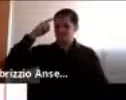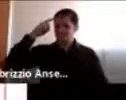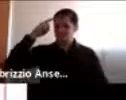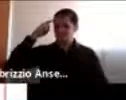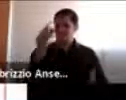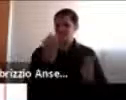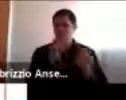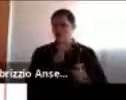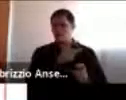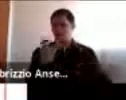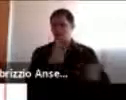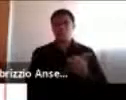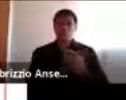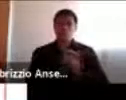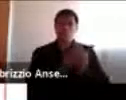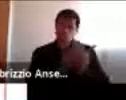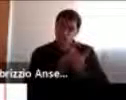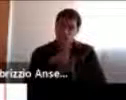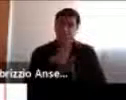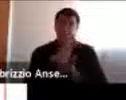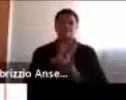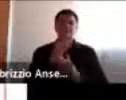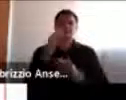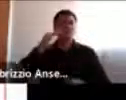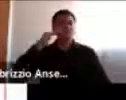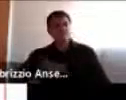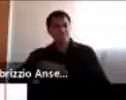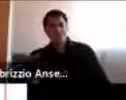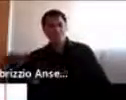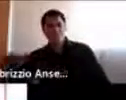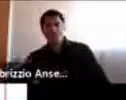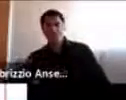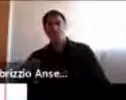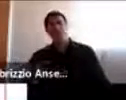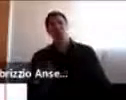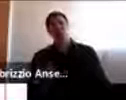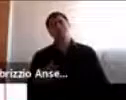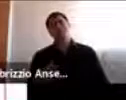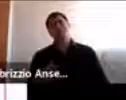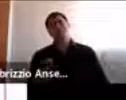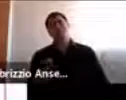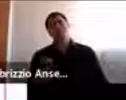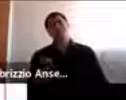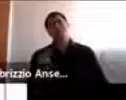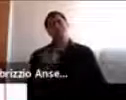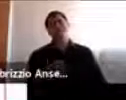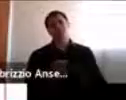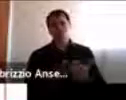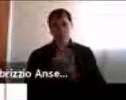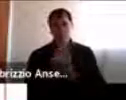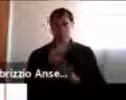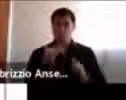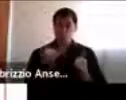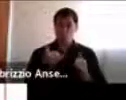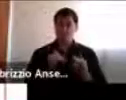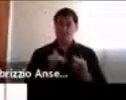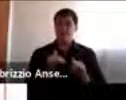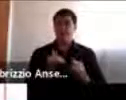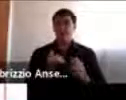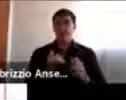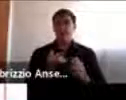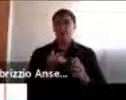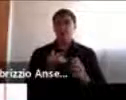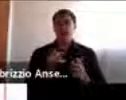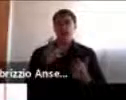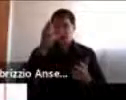inicialmente cuando son pequeños que es la edad en el fondo la que están todavía jugando este juego aprendiendo a leer muchas de las acciones